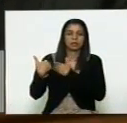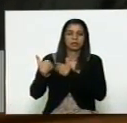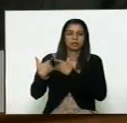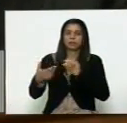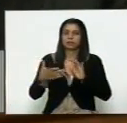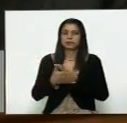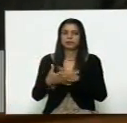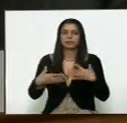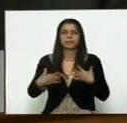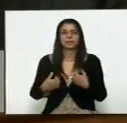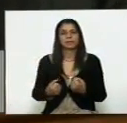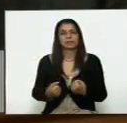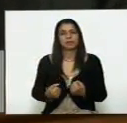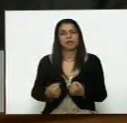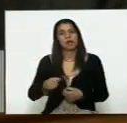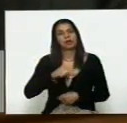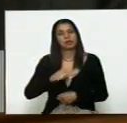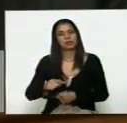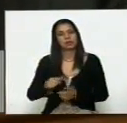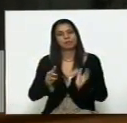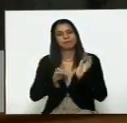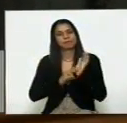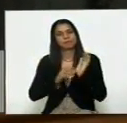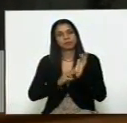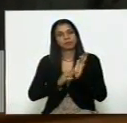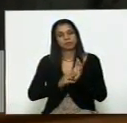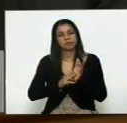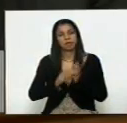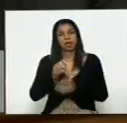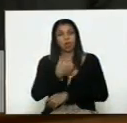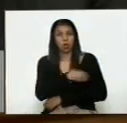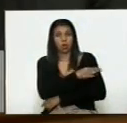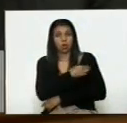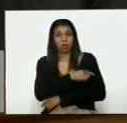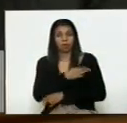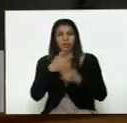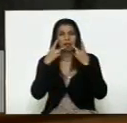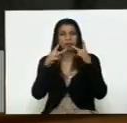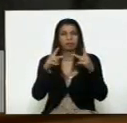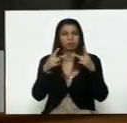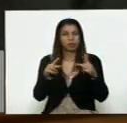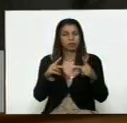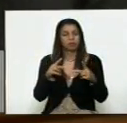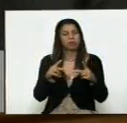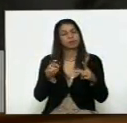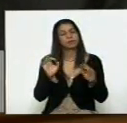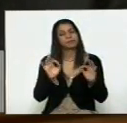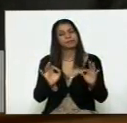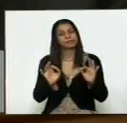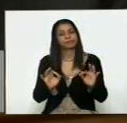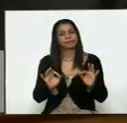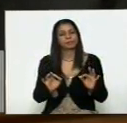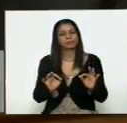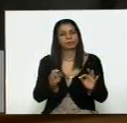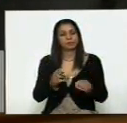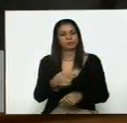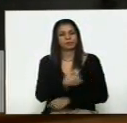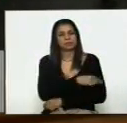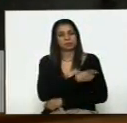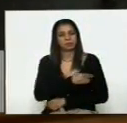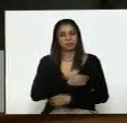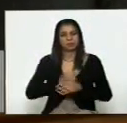materia de salud, deberá garantizar que en los centros de salud públicos, especialmente en los dedicados a